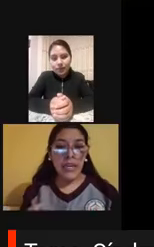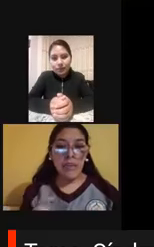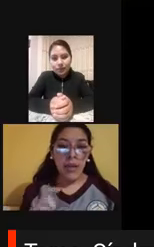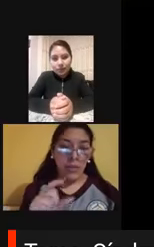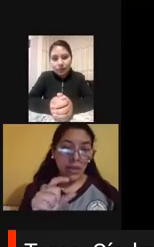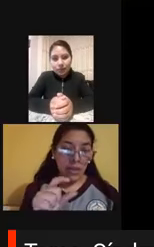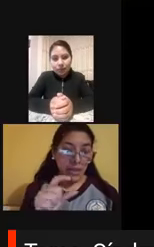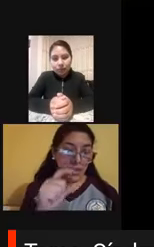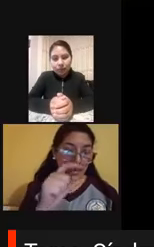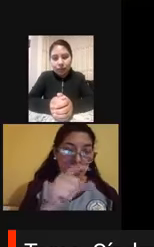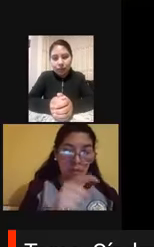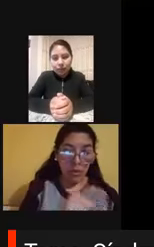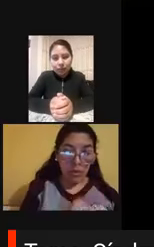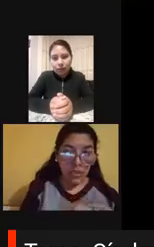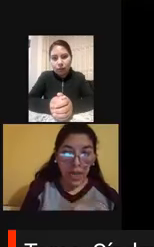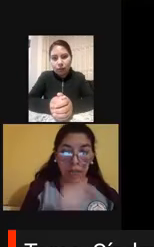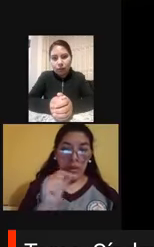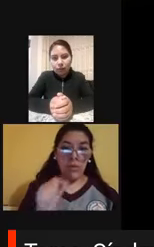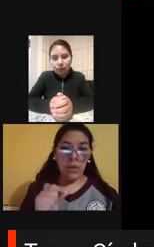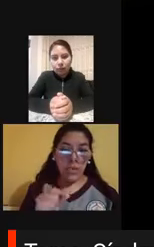clase para poder ya sea